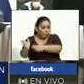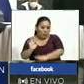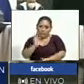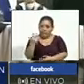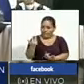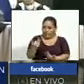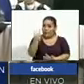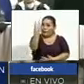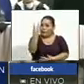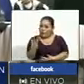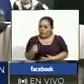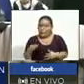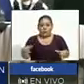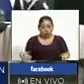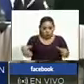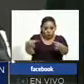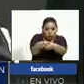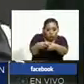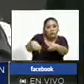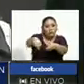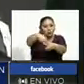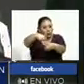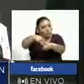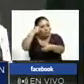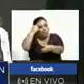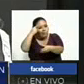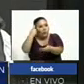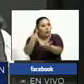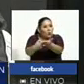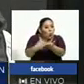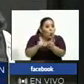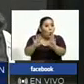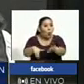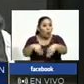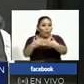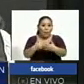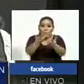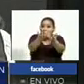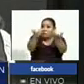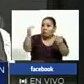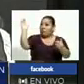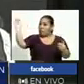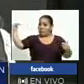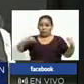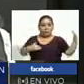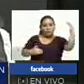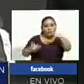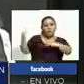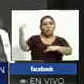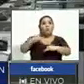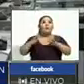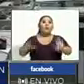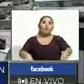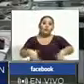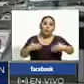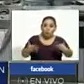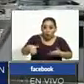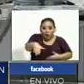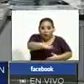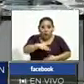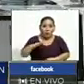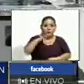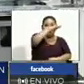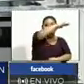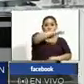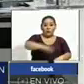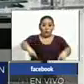próximos días también conformar un comité y así poder trabajar en la repatriación de esta gran cantidad de salvadoreños tras haber cerrado el Aeropuerto Internacional